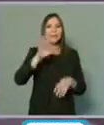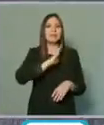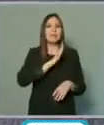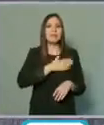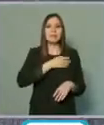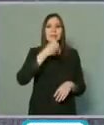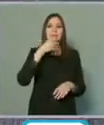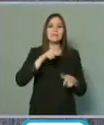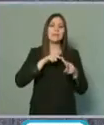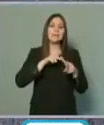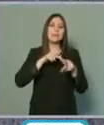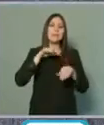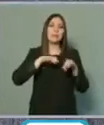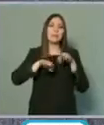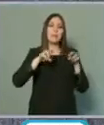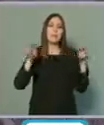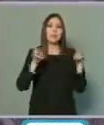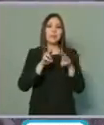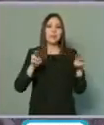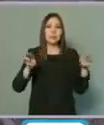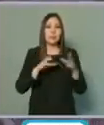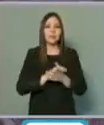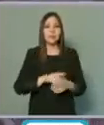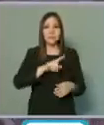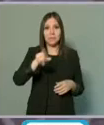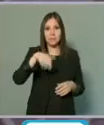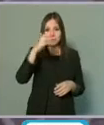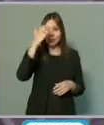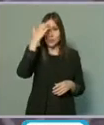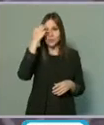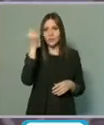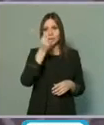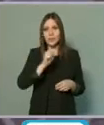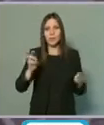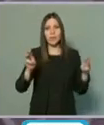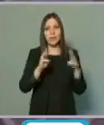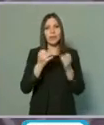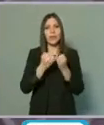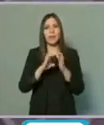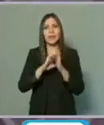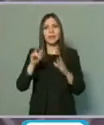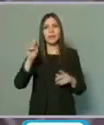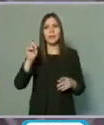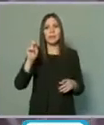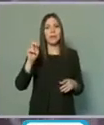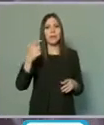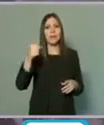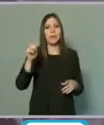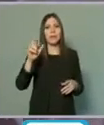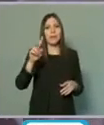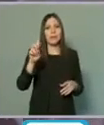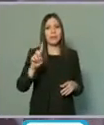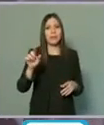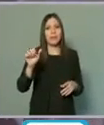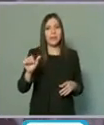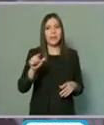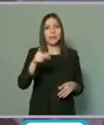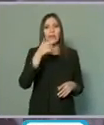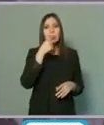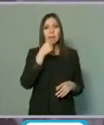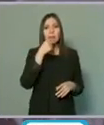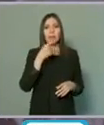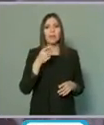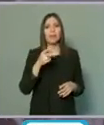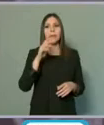y sigo trabajando en la música. Y bueno, has conocido a grandes de la música como Pepe Garza, que te ha, pues ahora sí que, llevado por el